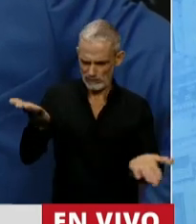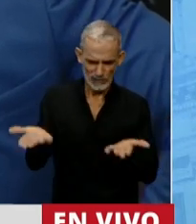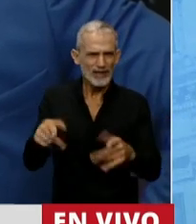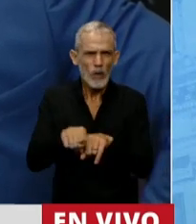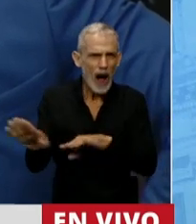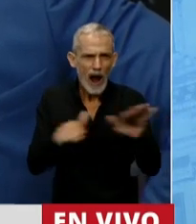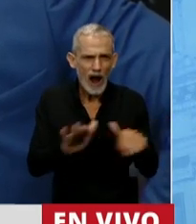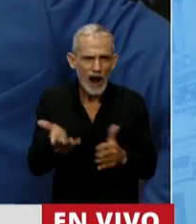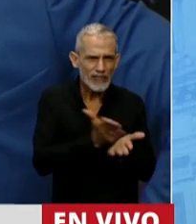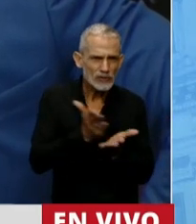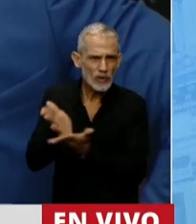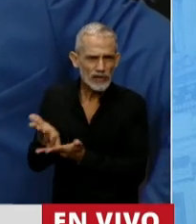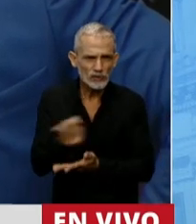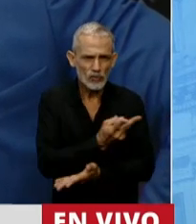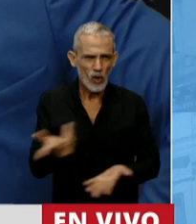y rango.